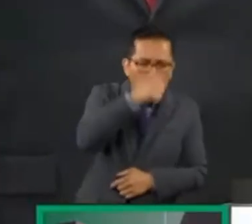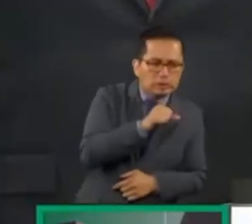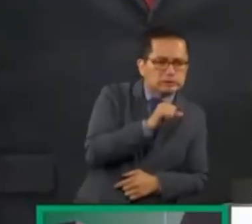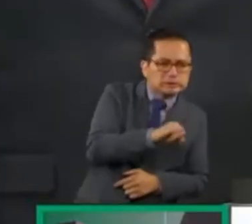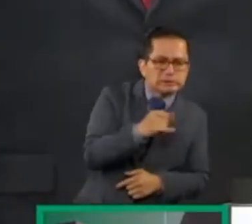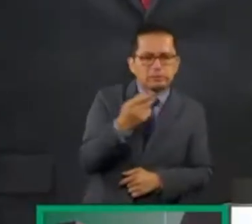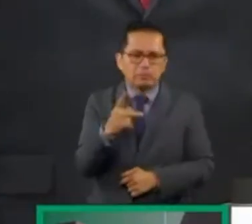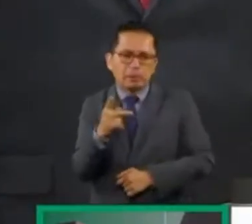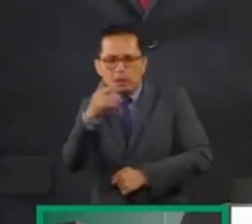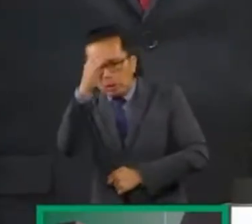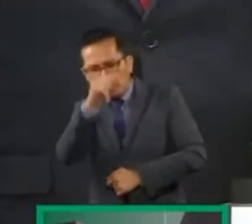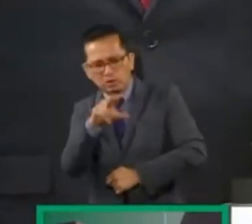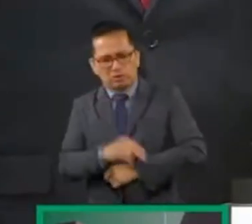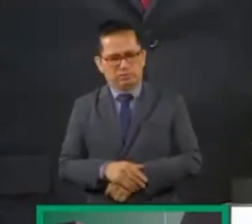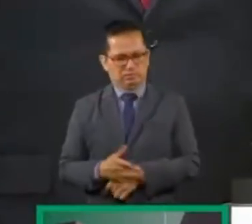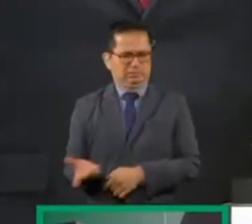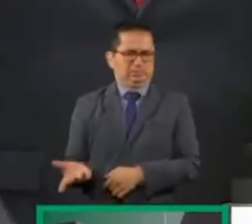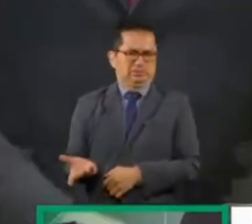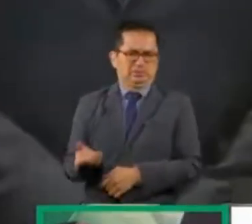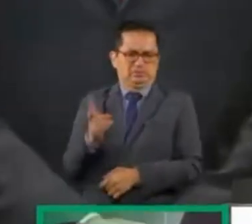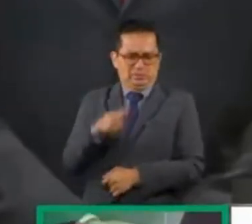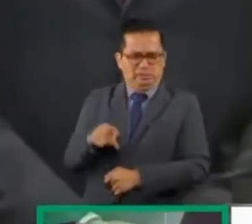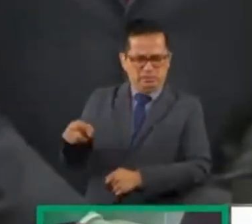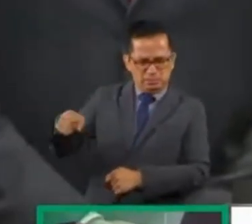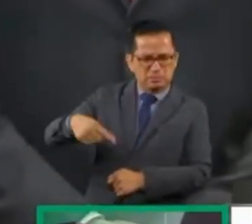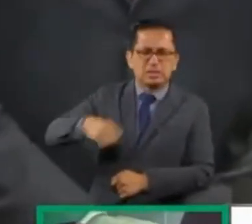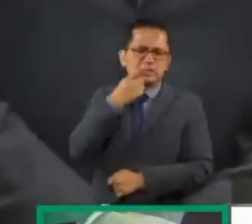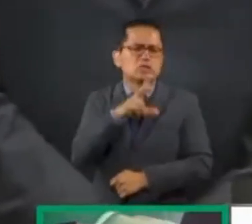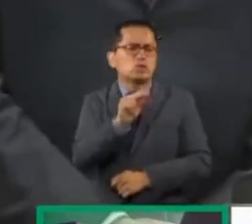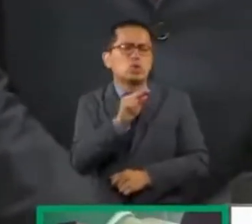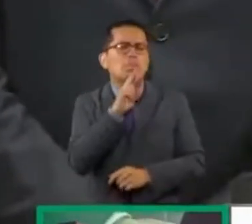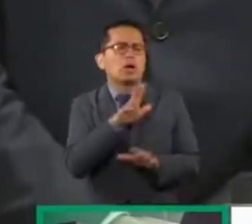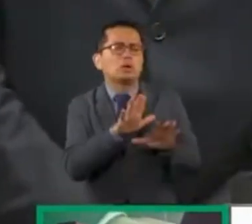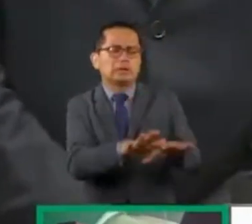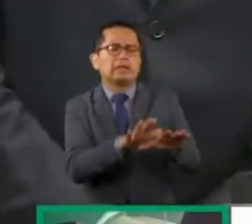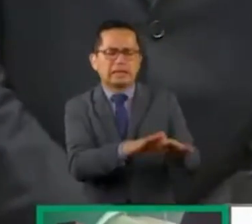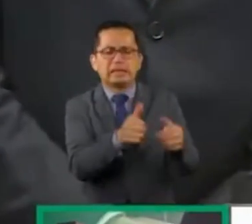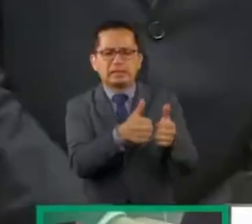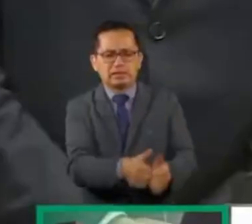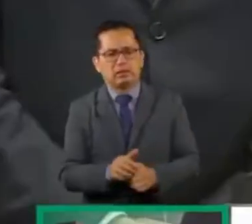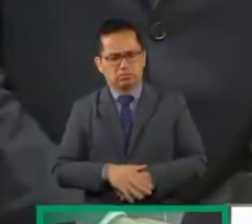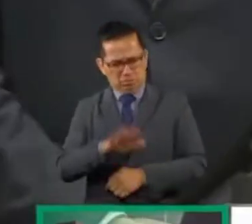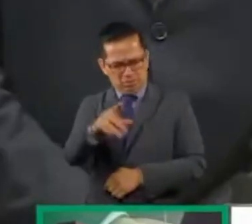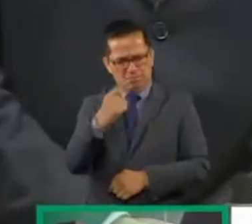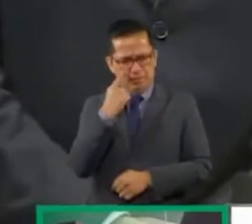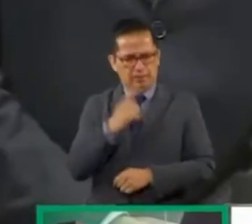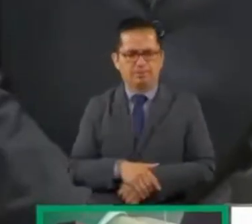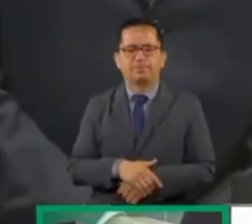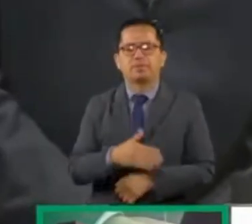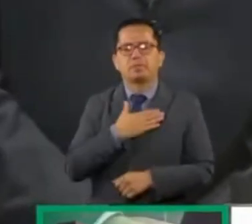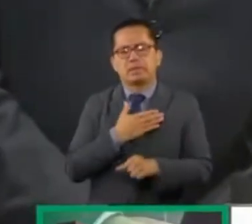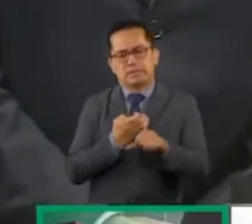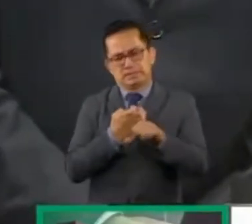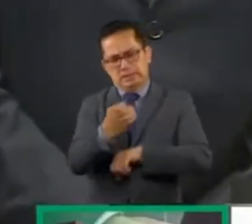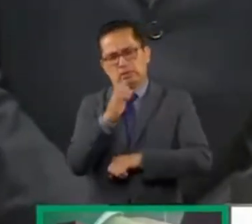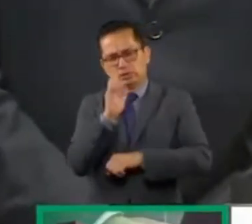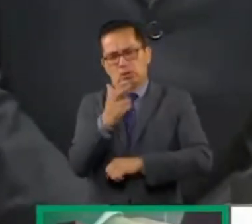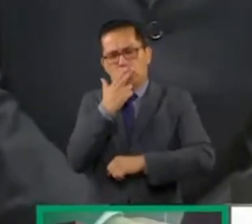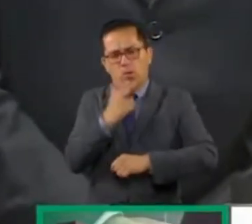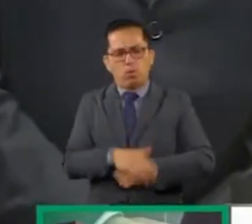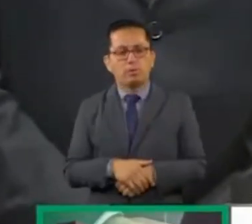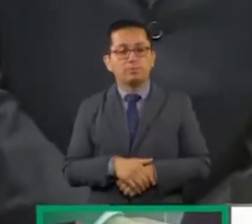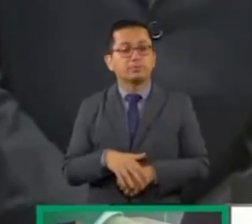bonitos allá en las calles y por favor no nos lo retiren, porque fíjense bien, solamente en Chihuahua, en mi estado, hay